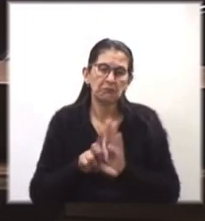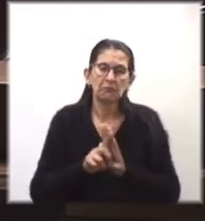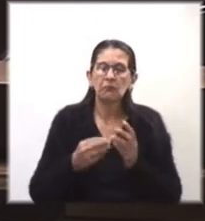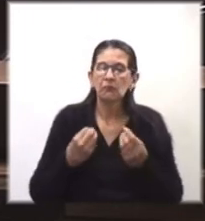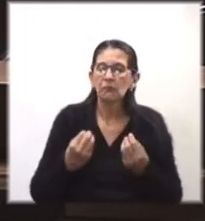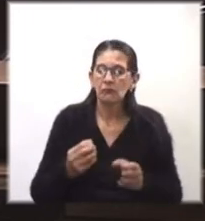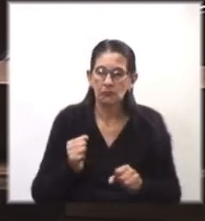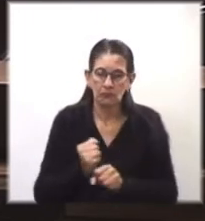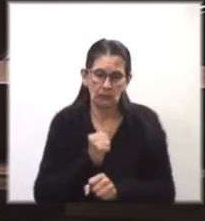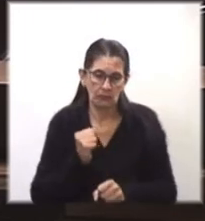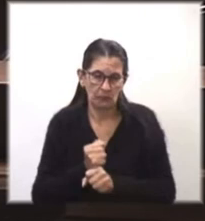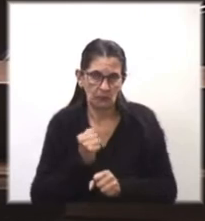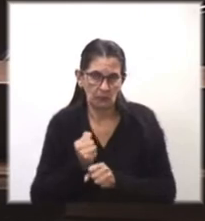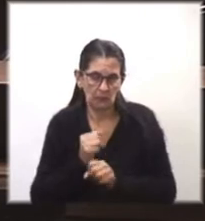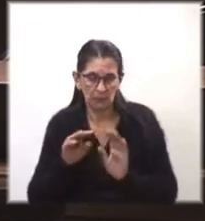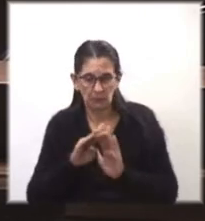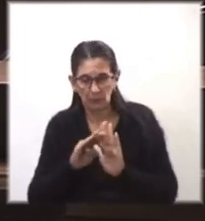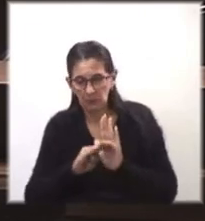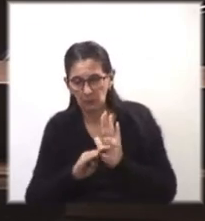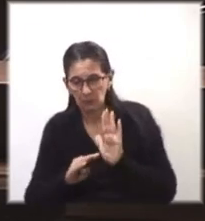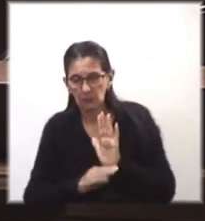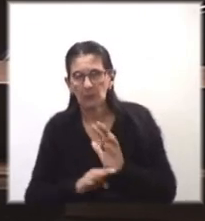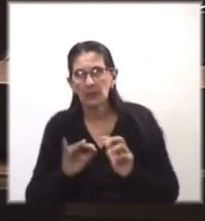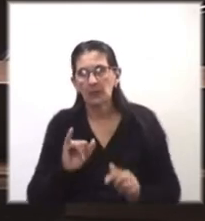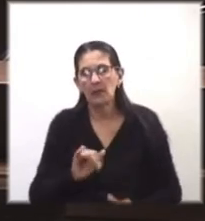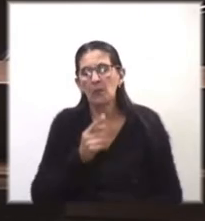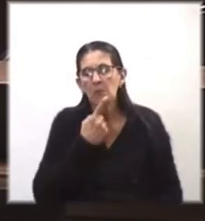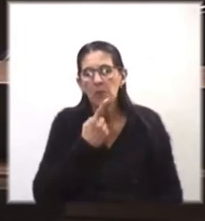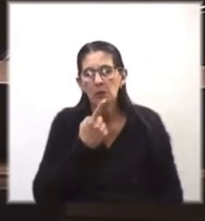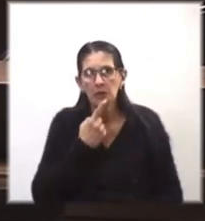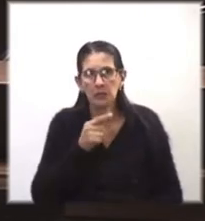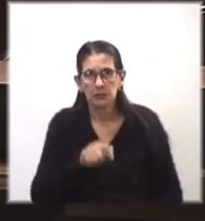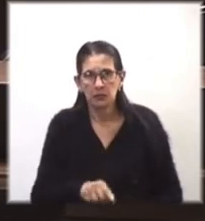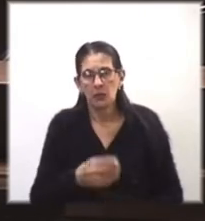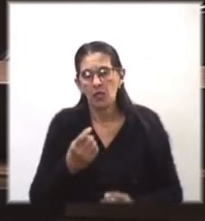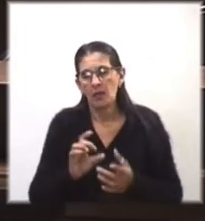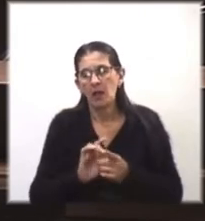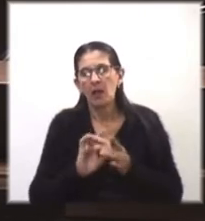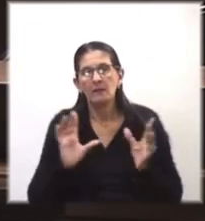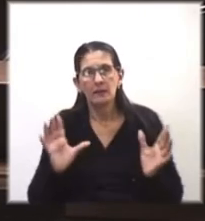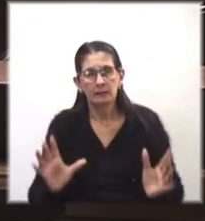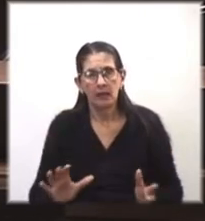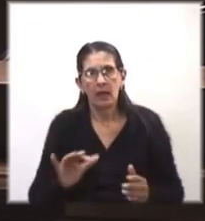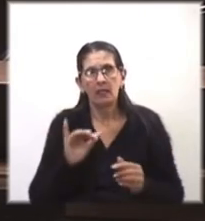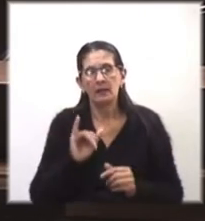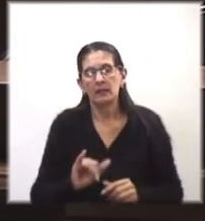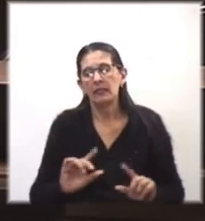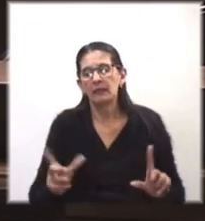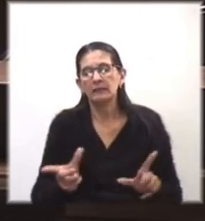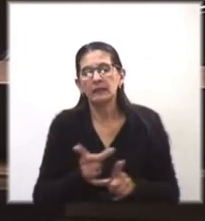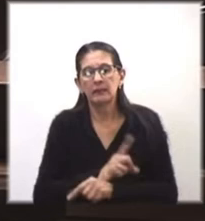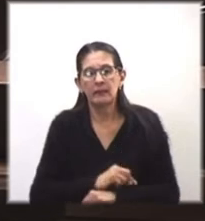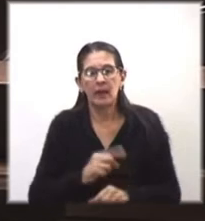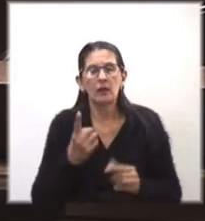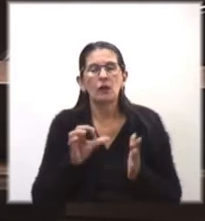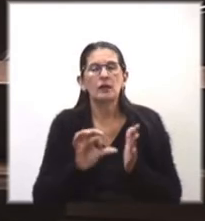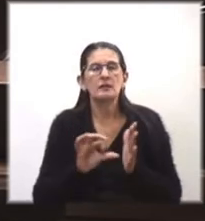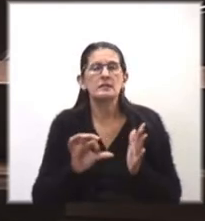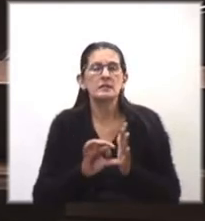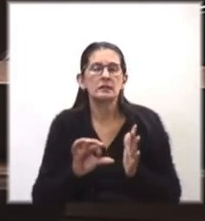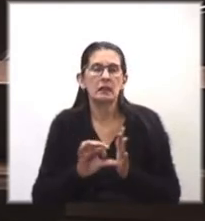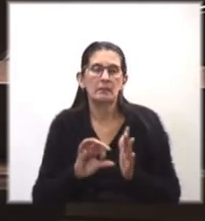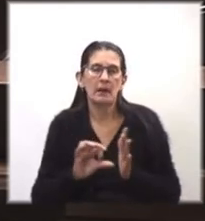plataforma laboral, pero también con un objetivo político de libertad y de acabar con un sistema